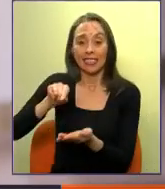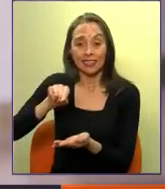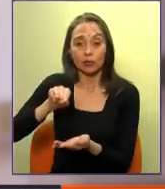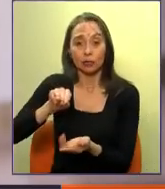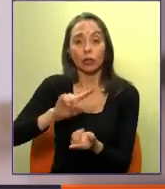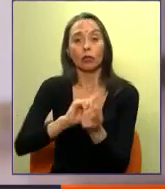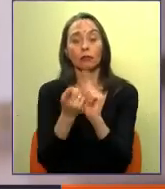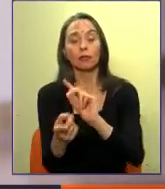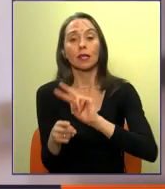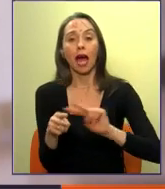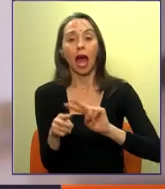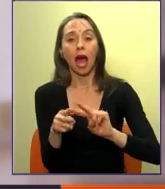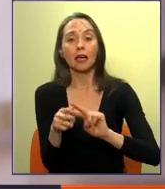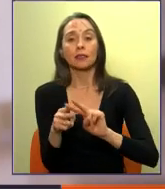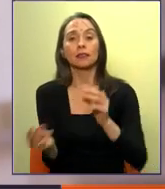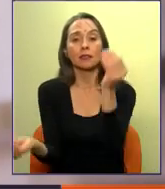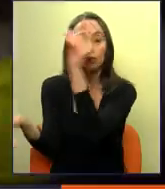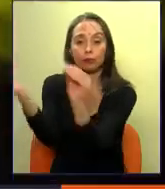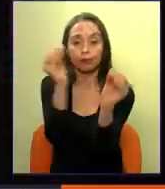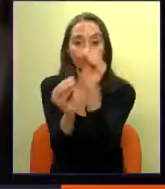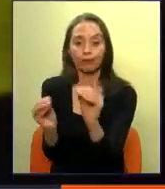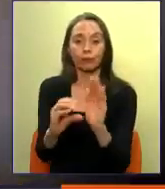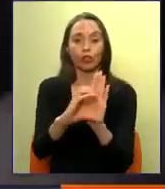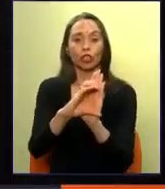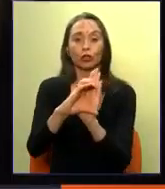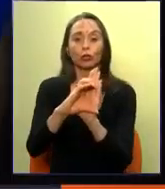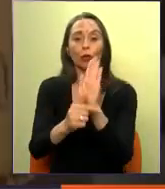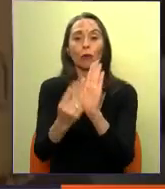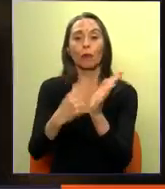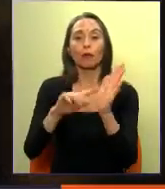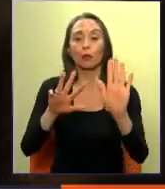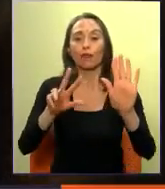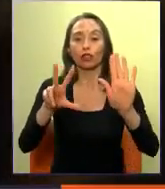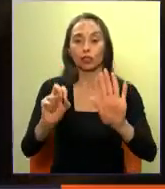a generar la Constitución de 1980.